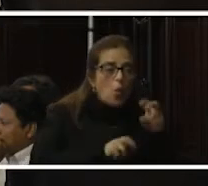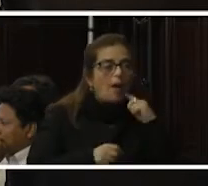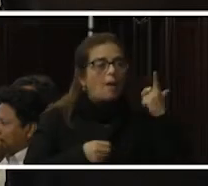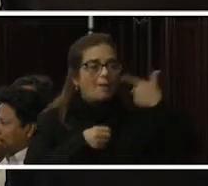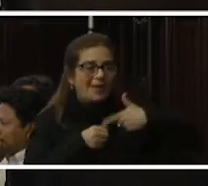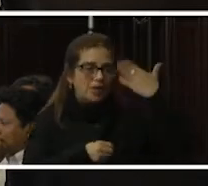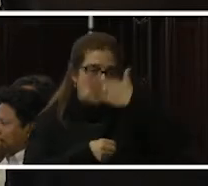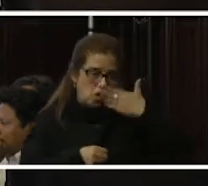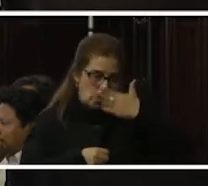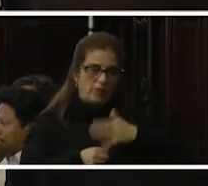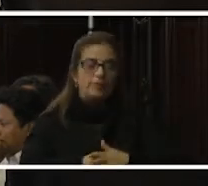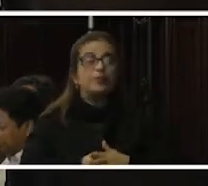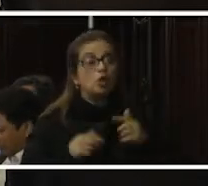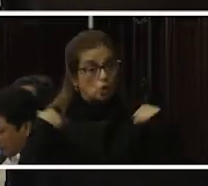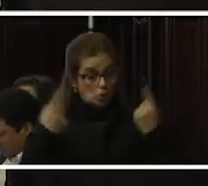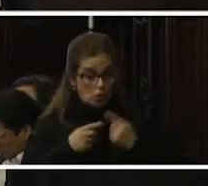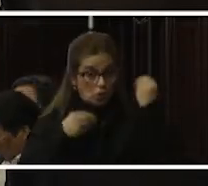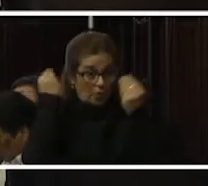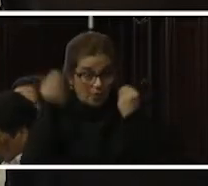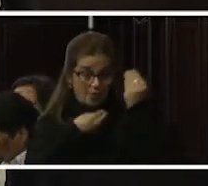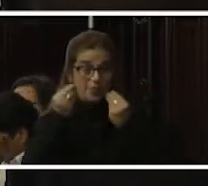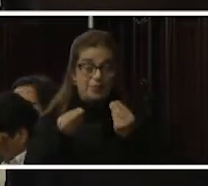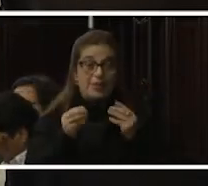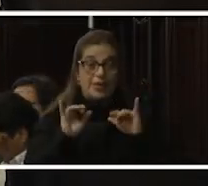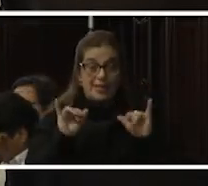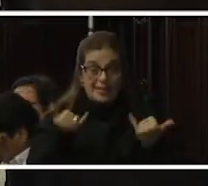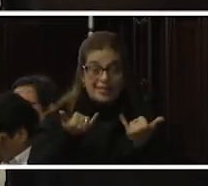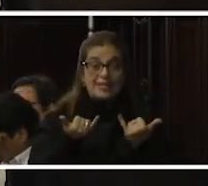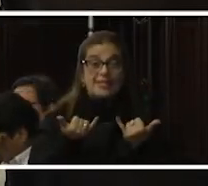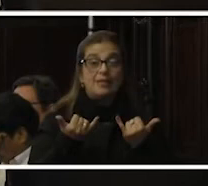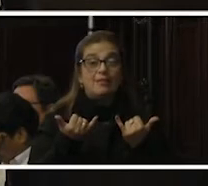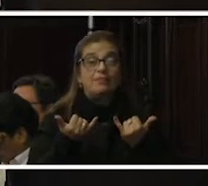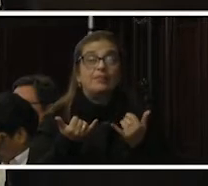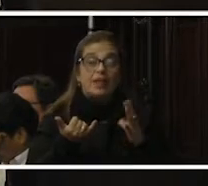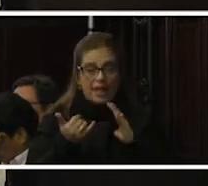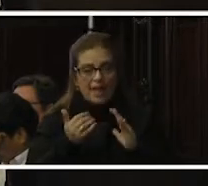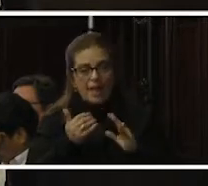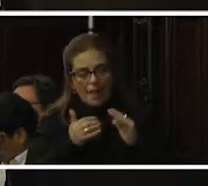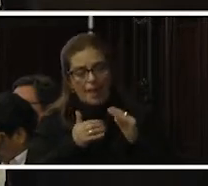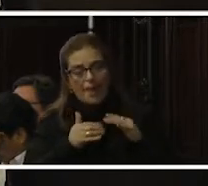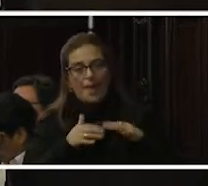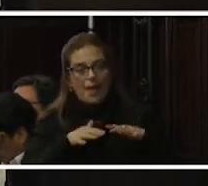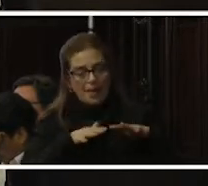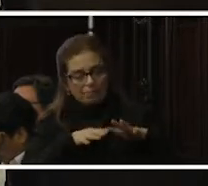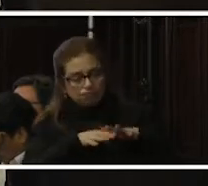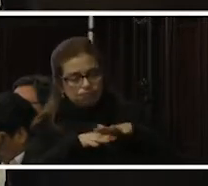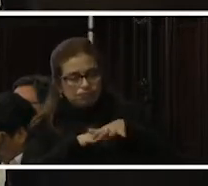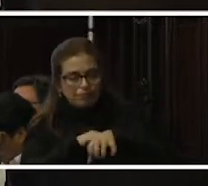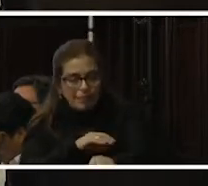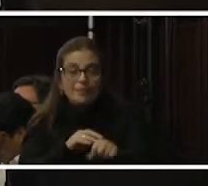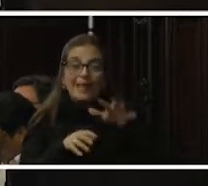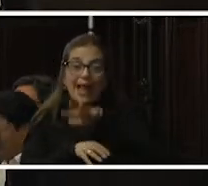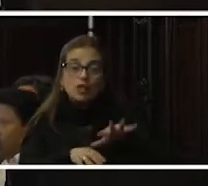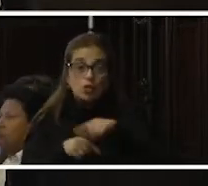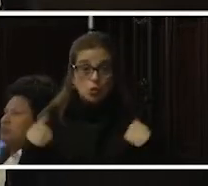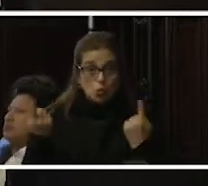Nos preocupa la apertura de la vía que avanza hasta el límite de la zona intangible. La presencia